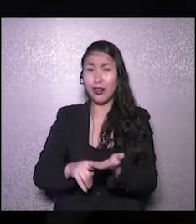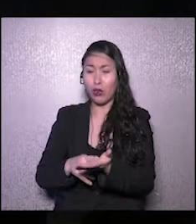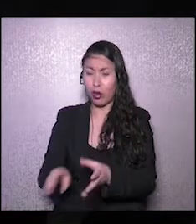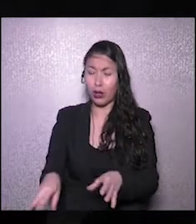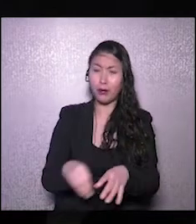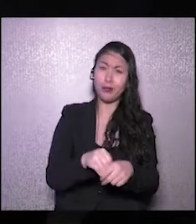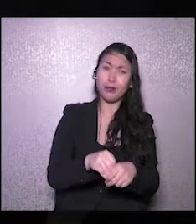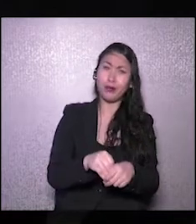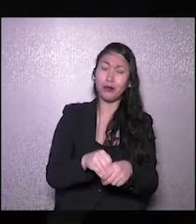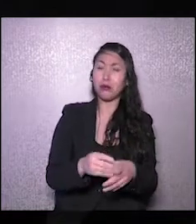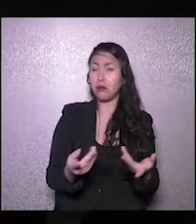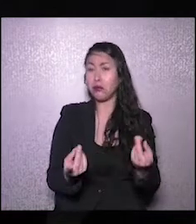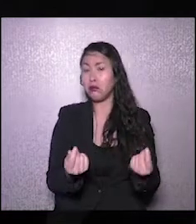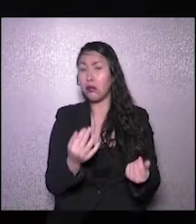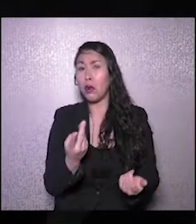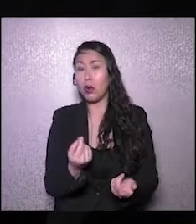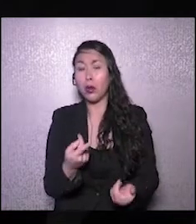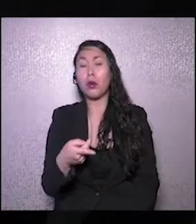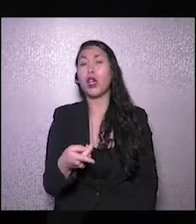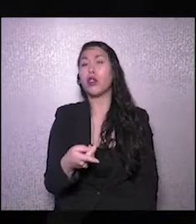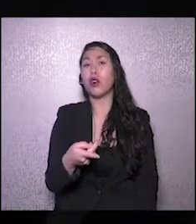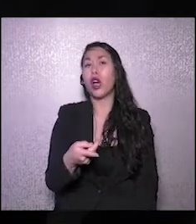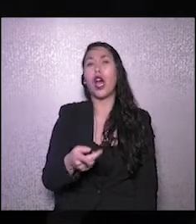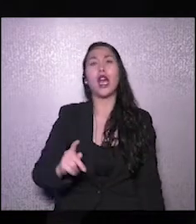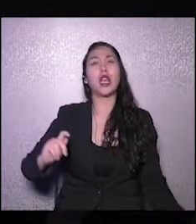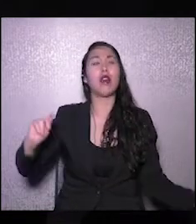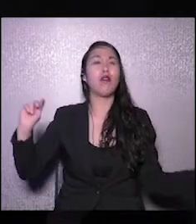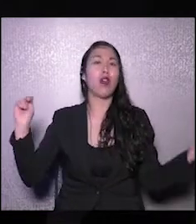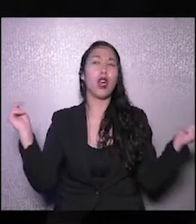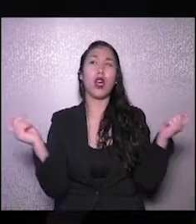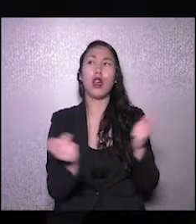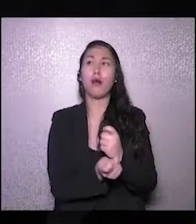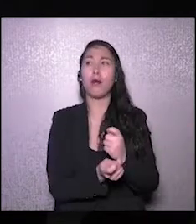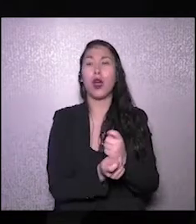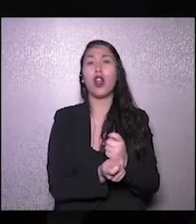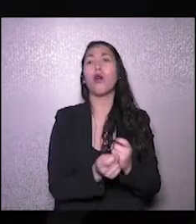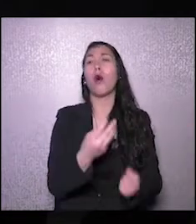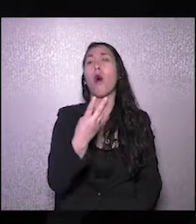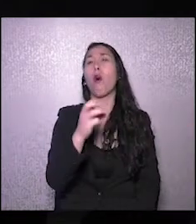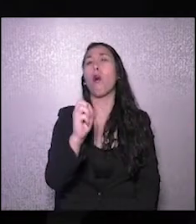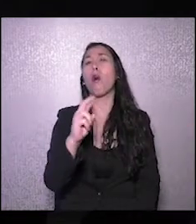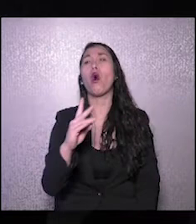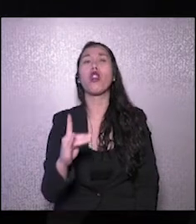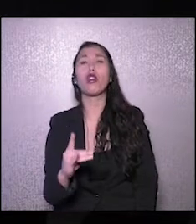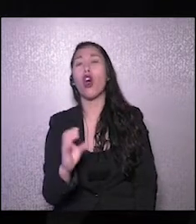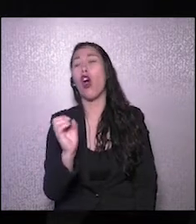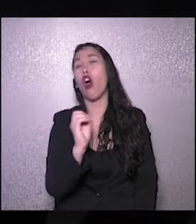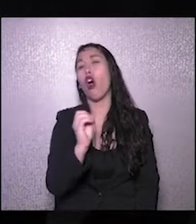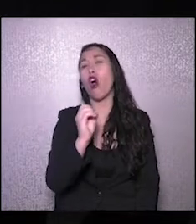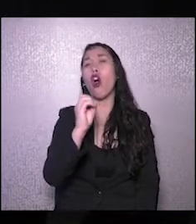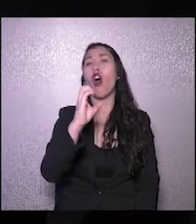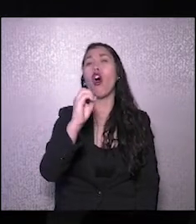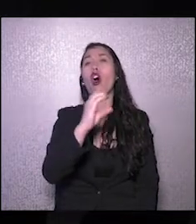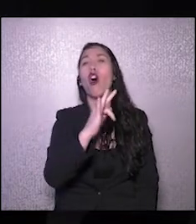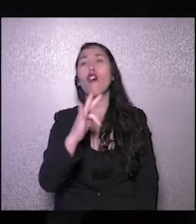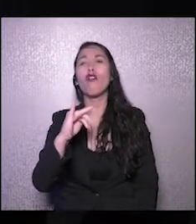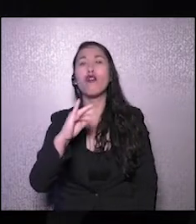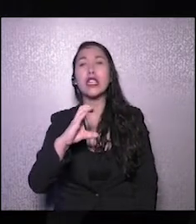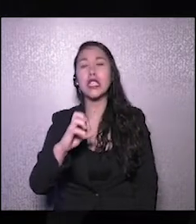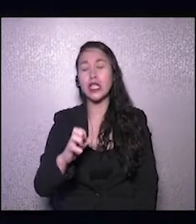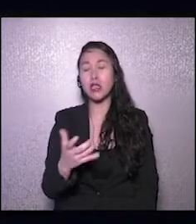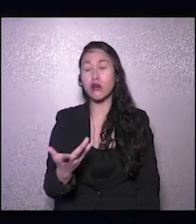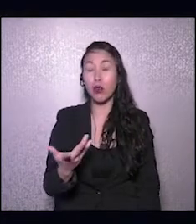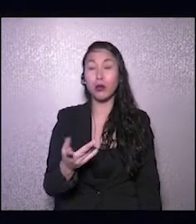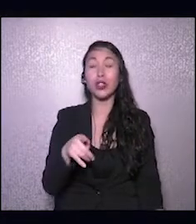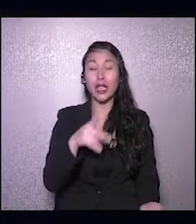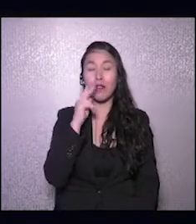pensar que esto equivale a cambiar una versión de Word o una versión de Office. Si nosotros diseñamos un sistema de soporte a la toma de decisiones, el